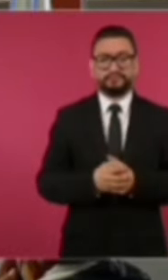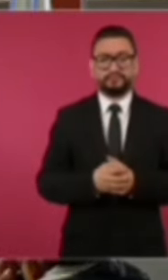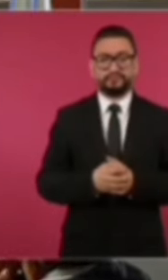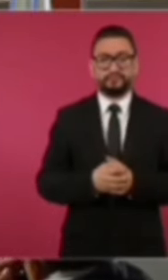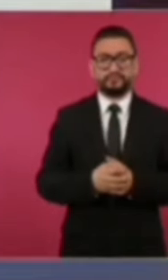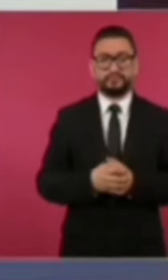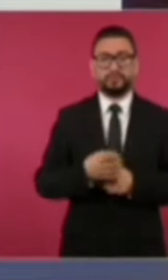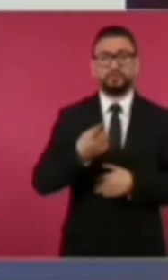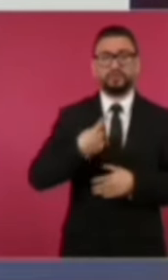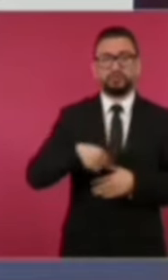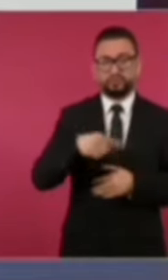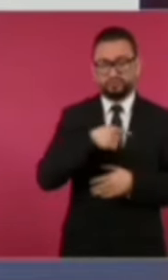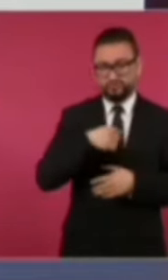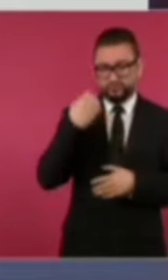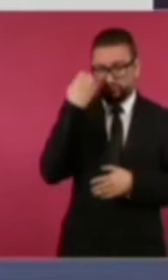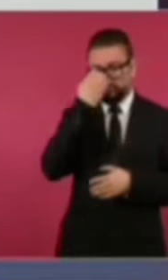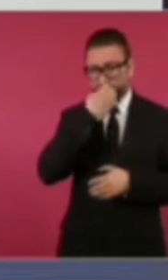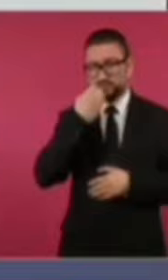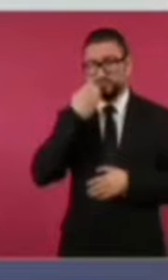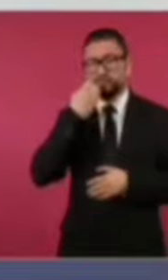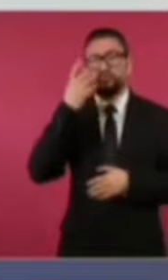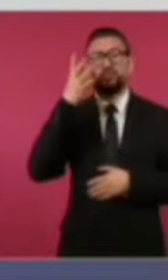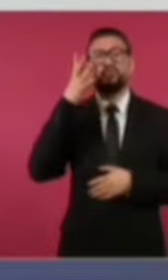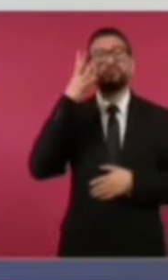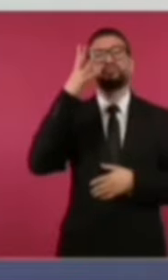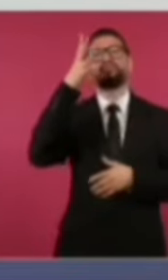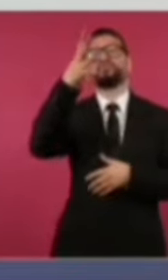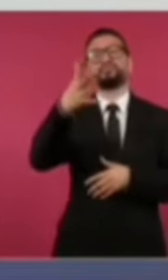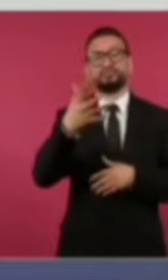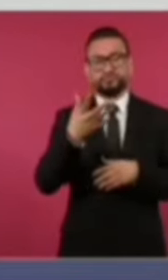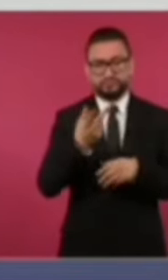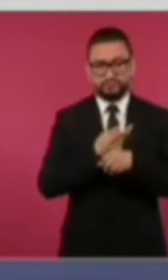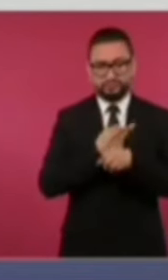hicimos una proyección que no tenemos,